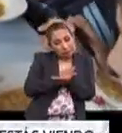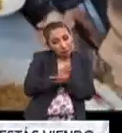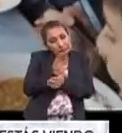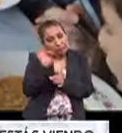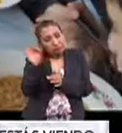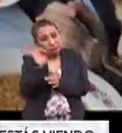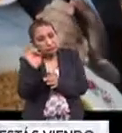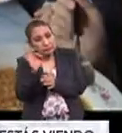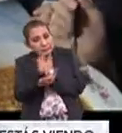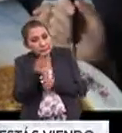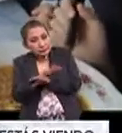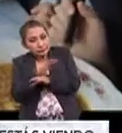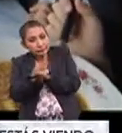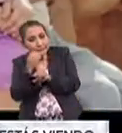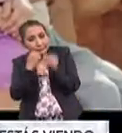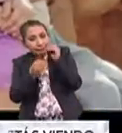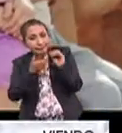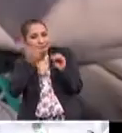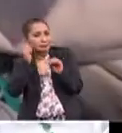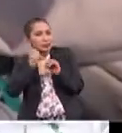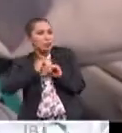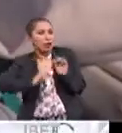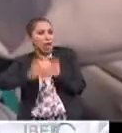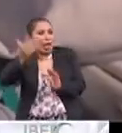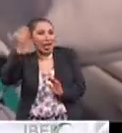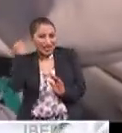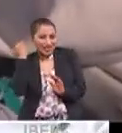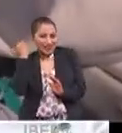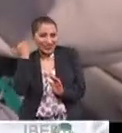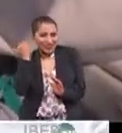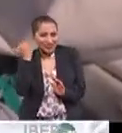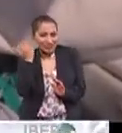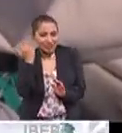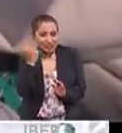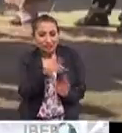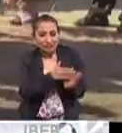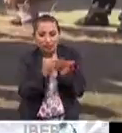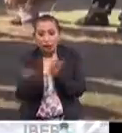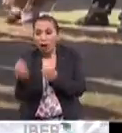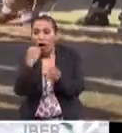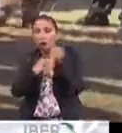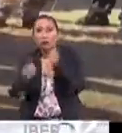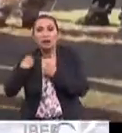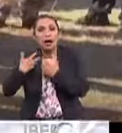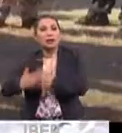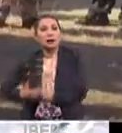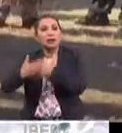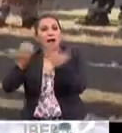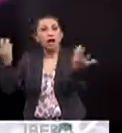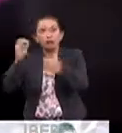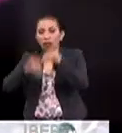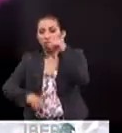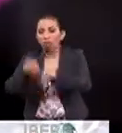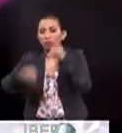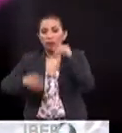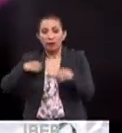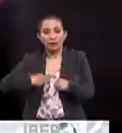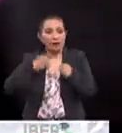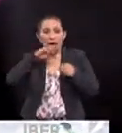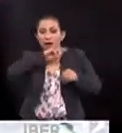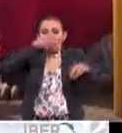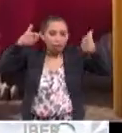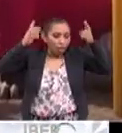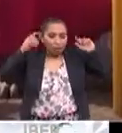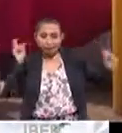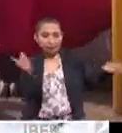hacia la alimentación tradicional que teníamos antiguamente, hacia los alimentos procesados, debido al ritmo de vida tan acelerado